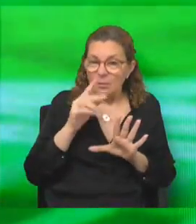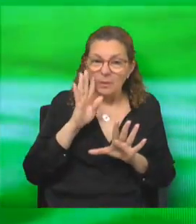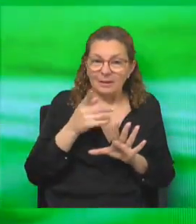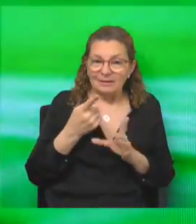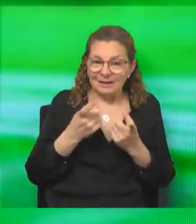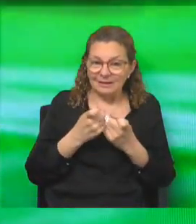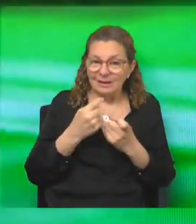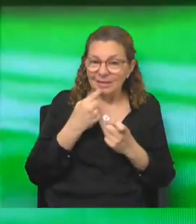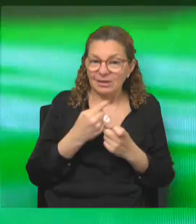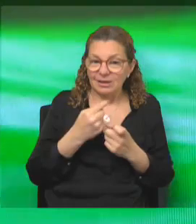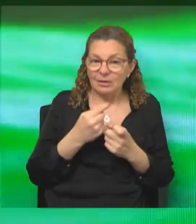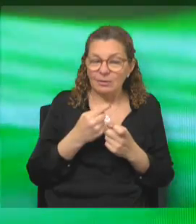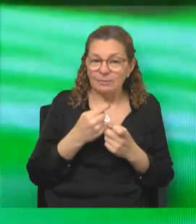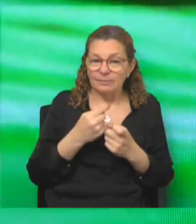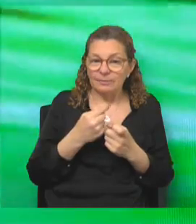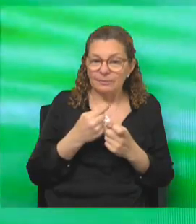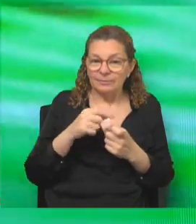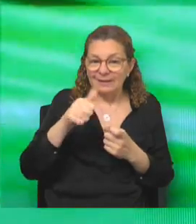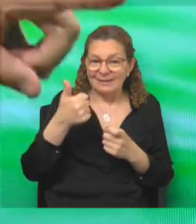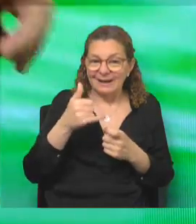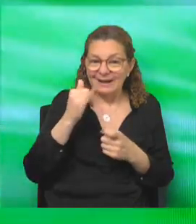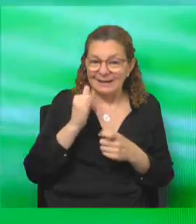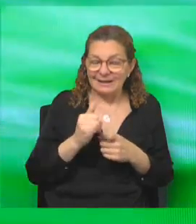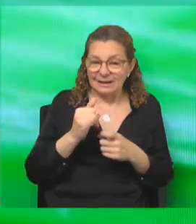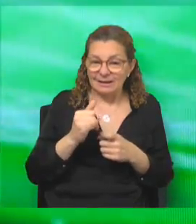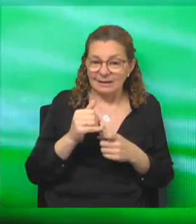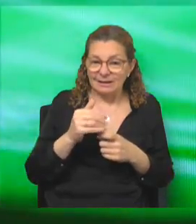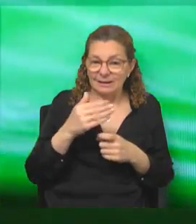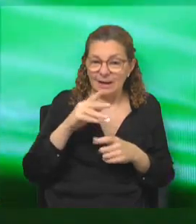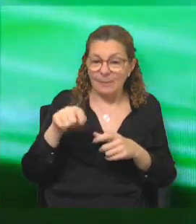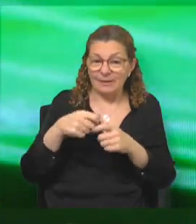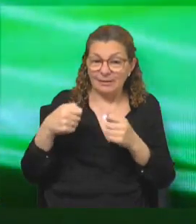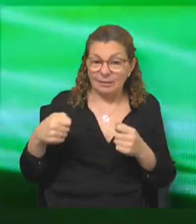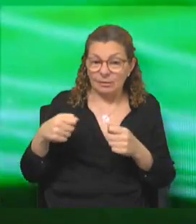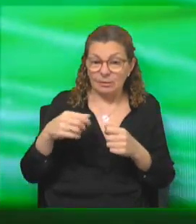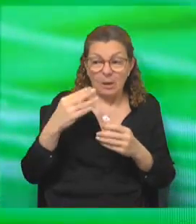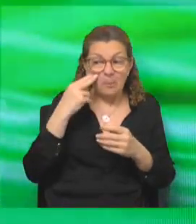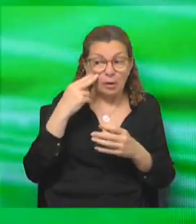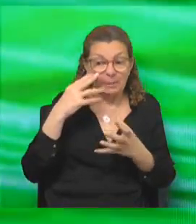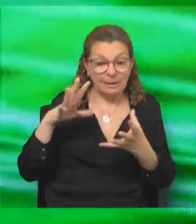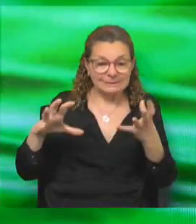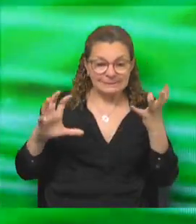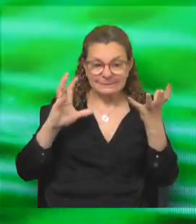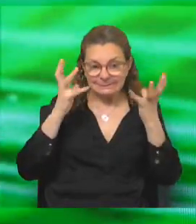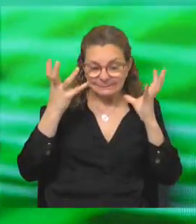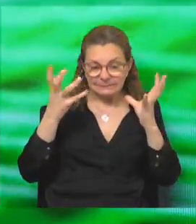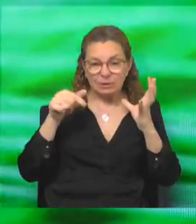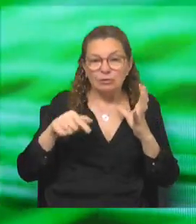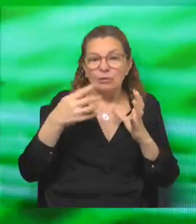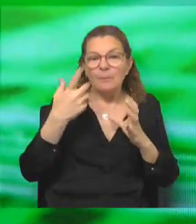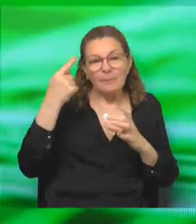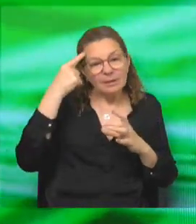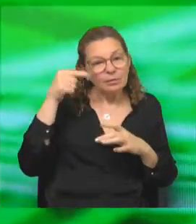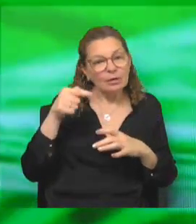necesario que si se dijera si gana el Sí en el plebiscito del pnt es el caos y yo creo que esa afirmación